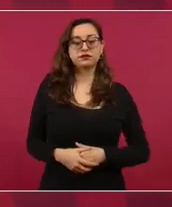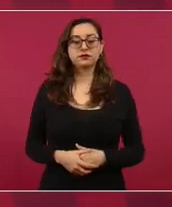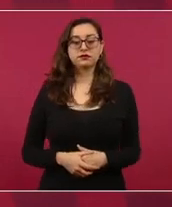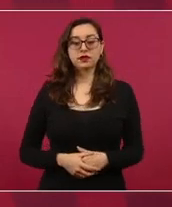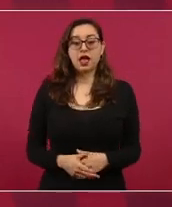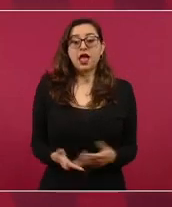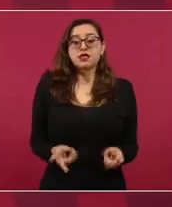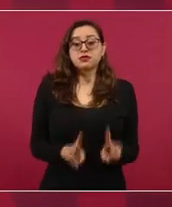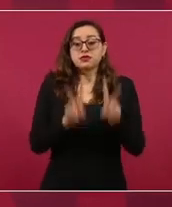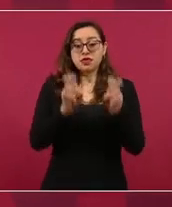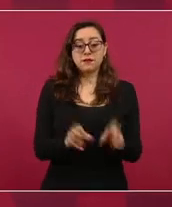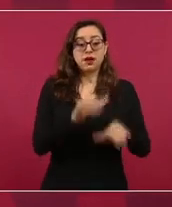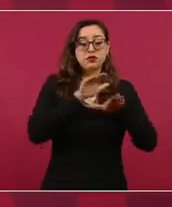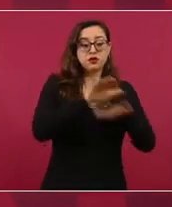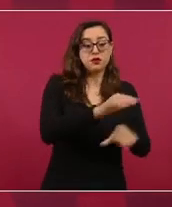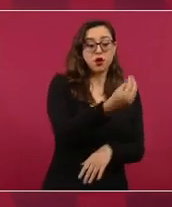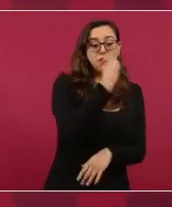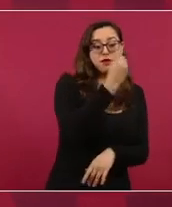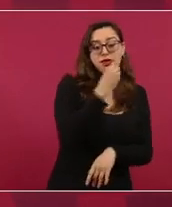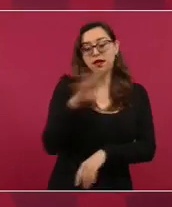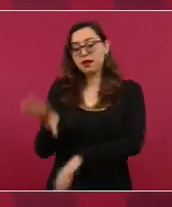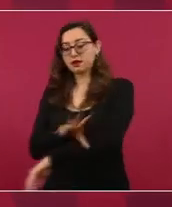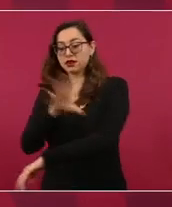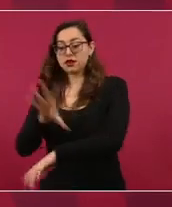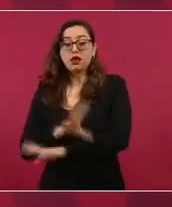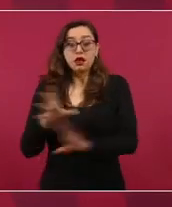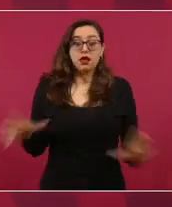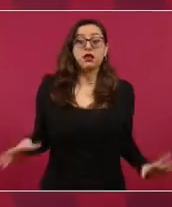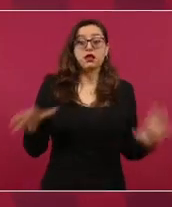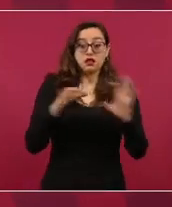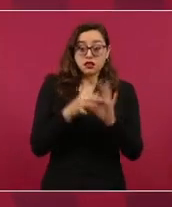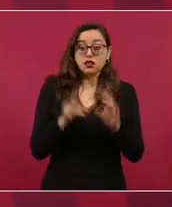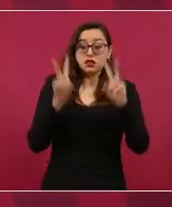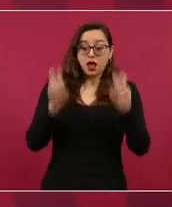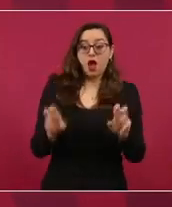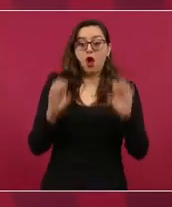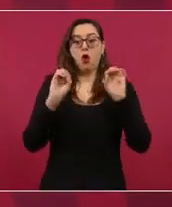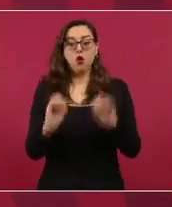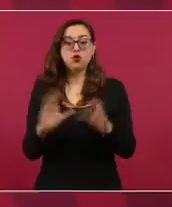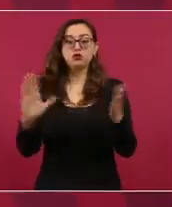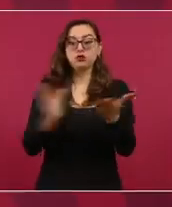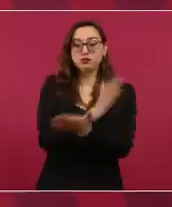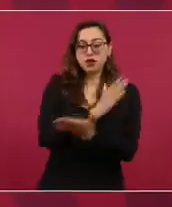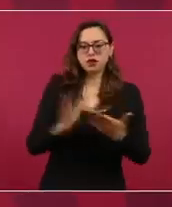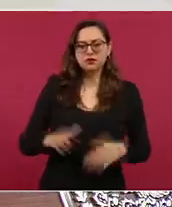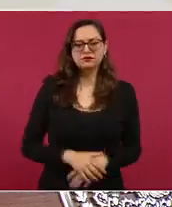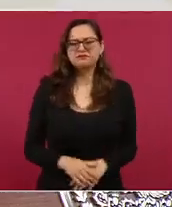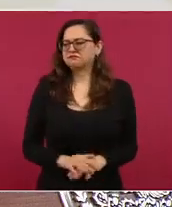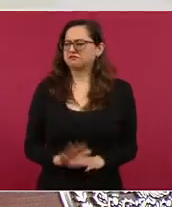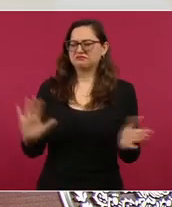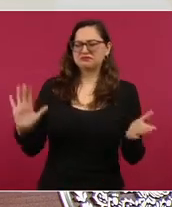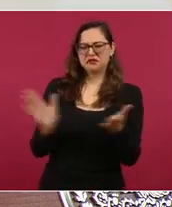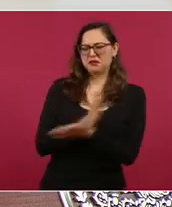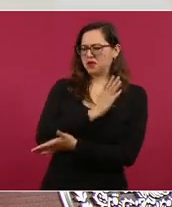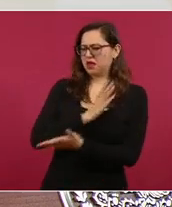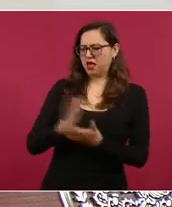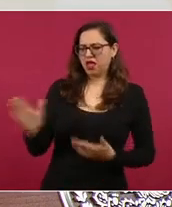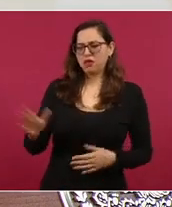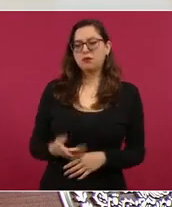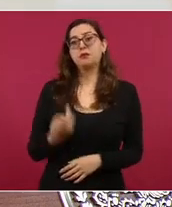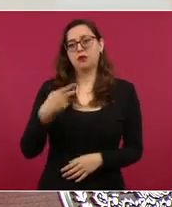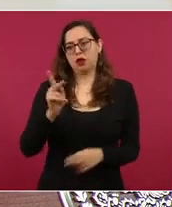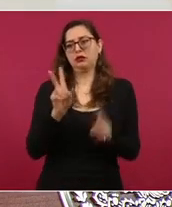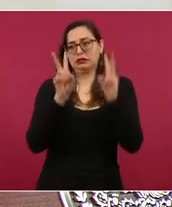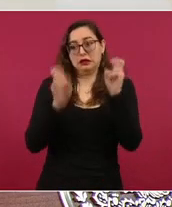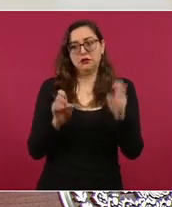tres países y pues constantemente se está en pláticas